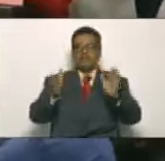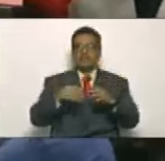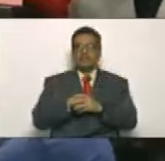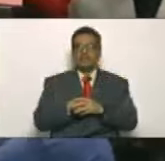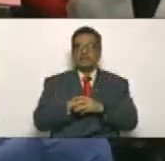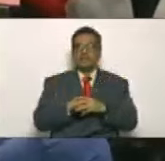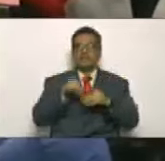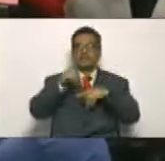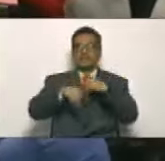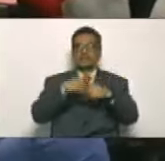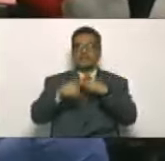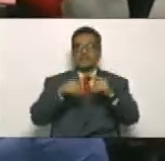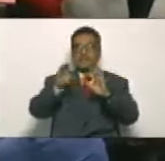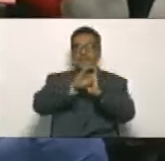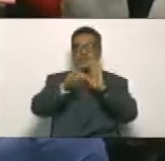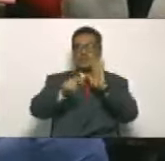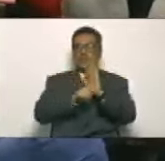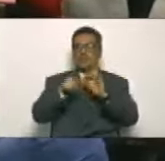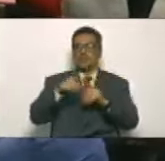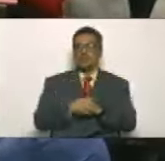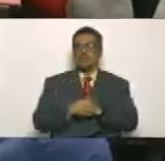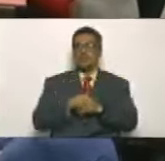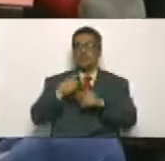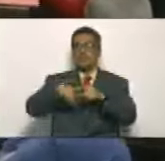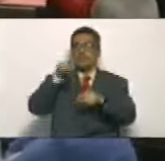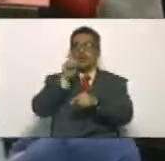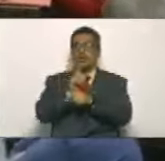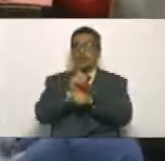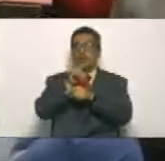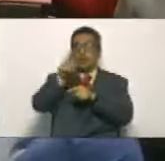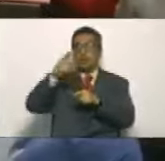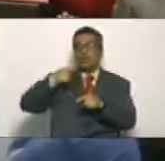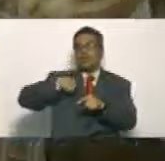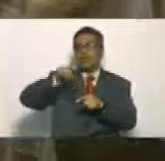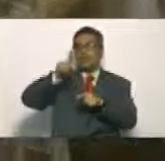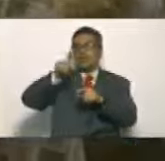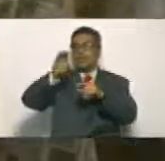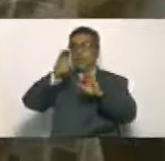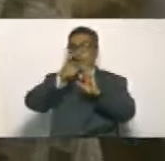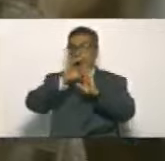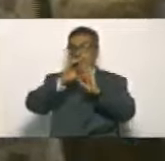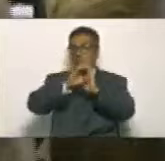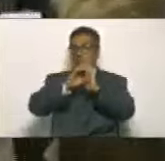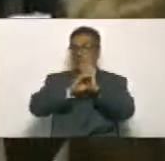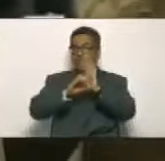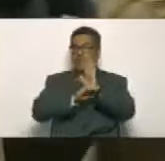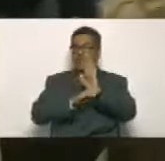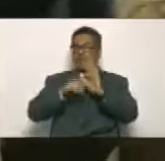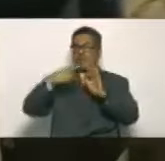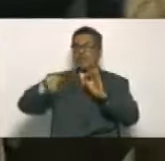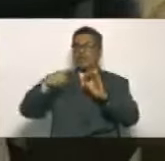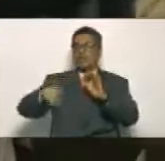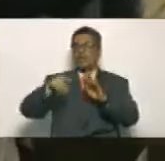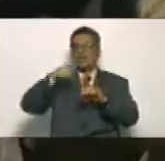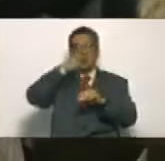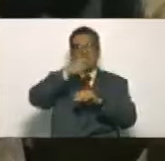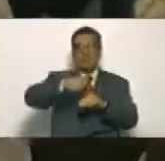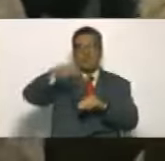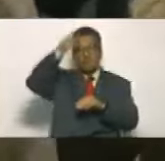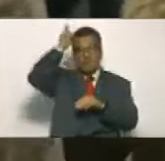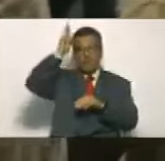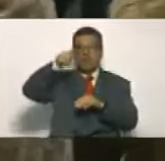el preámbulo de la constitución. Es el único sector que tiene un capítulo de los derechos de los pueblos